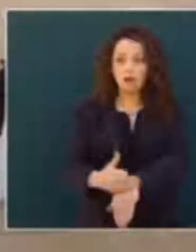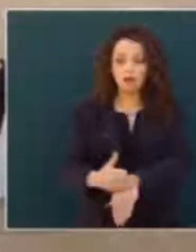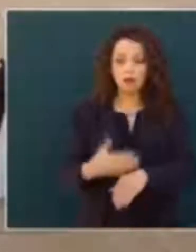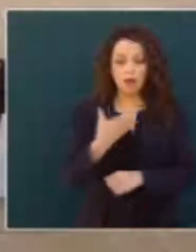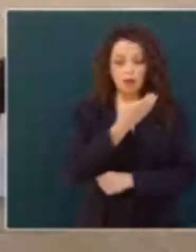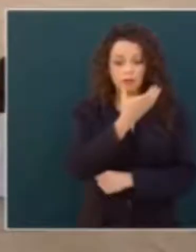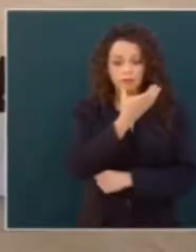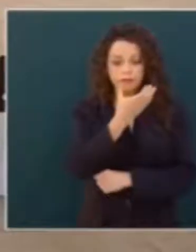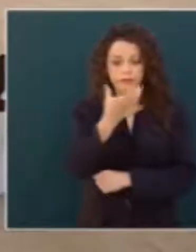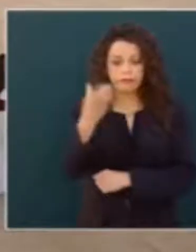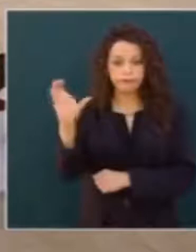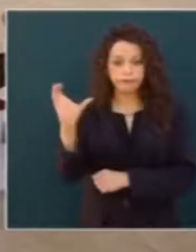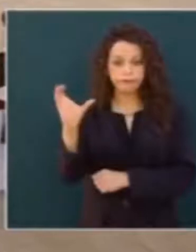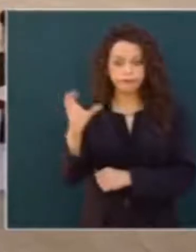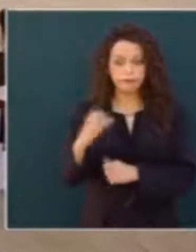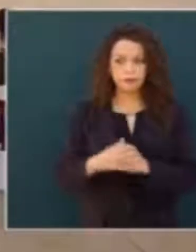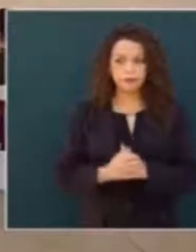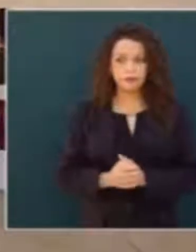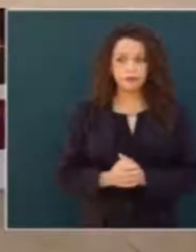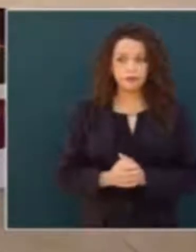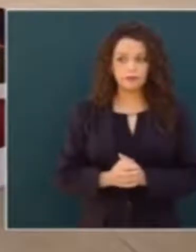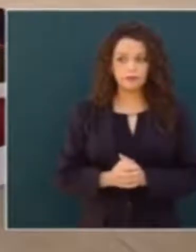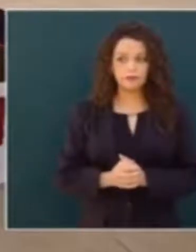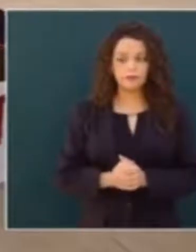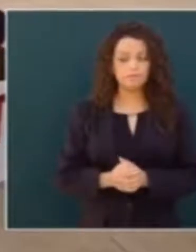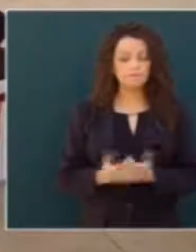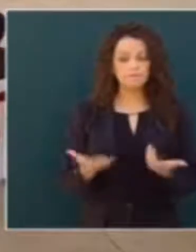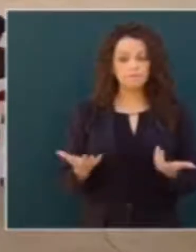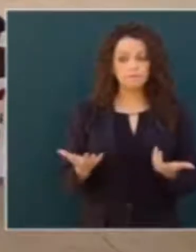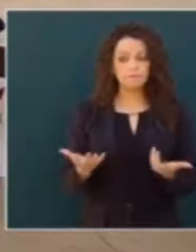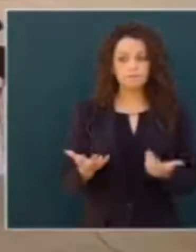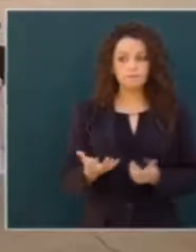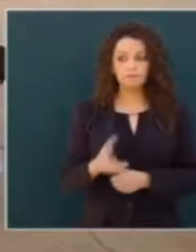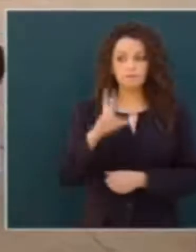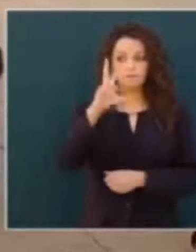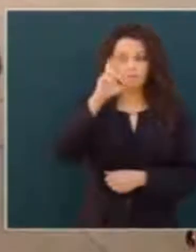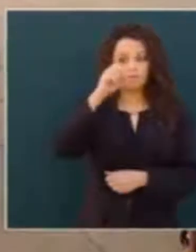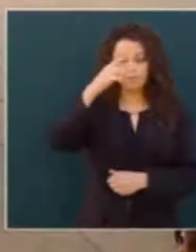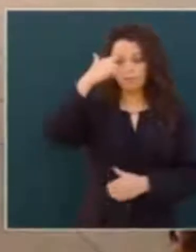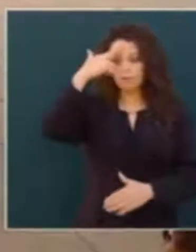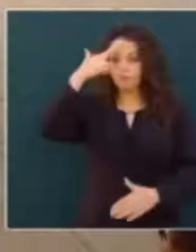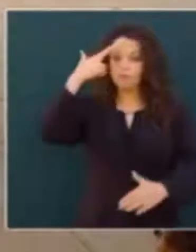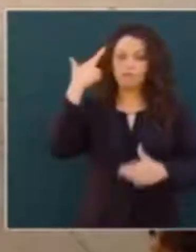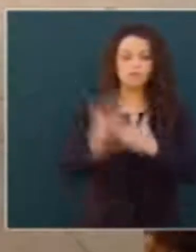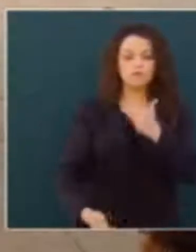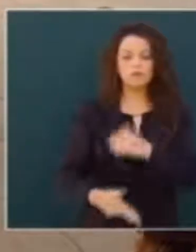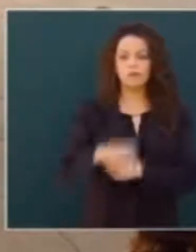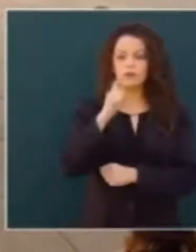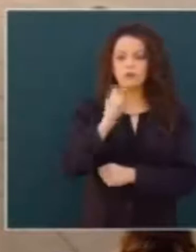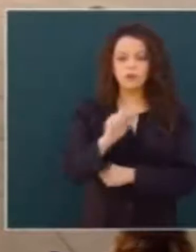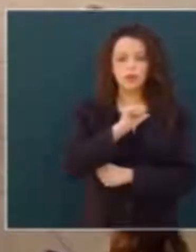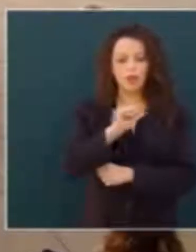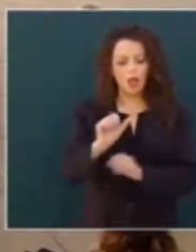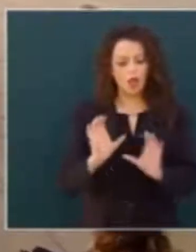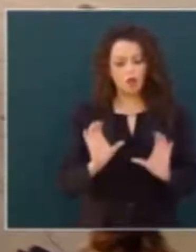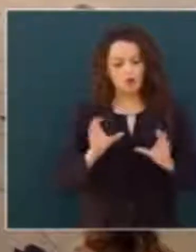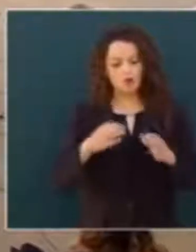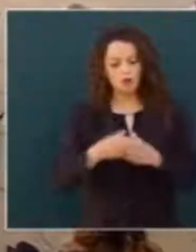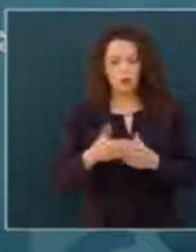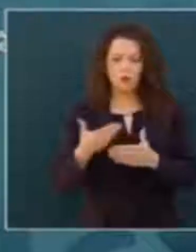la creación de ejidos sin violentar las formas comunitarias